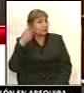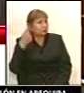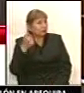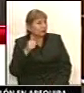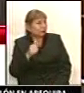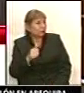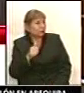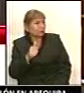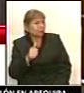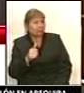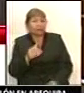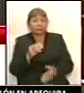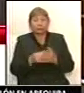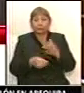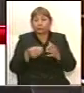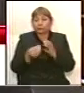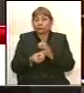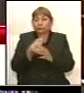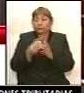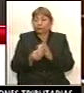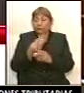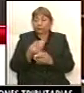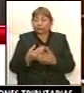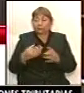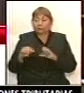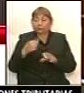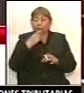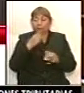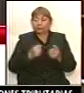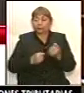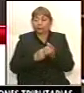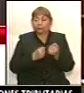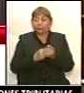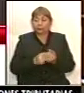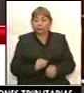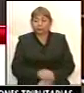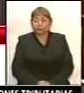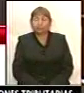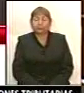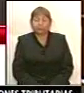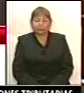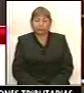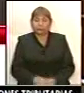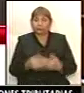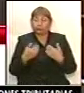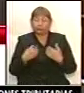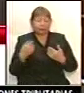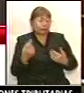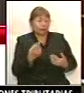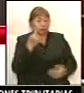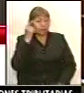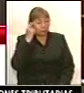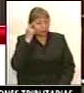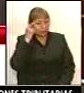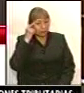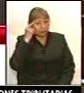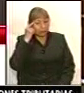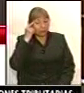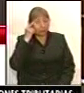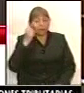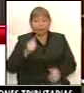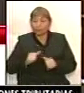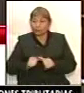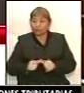de la pequeña y mediana agricultura sea fortalecida. Tenemos no solamente que pensar en la